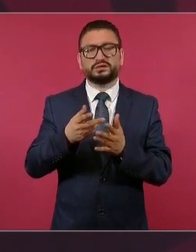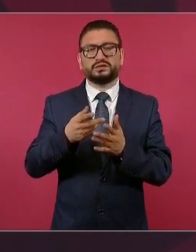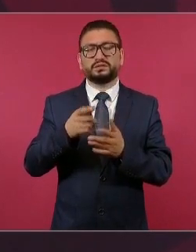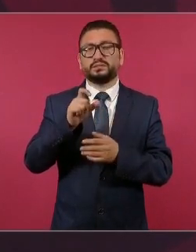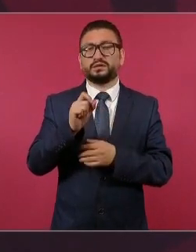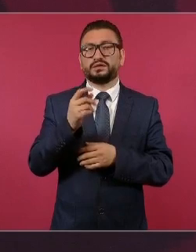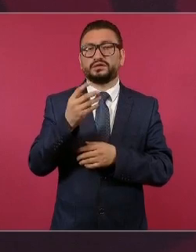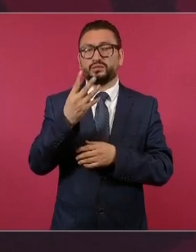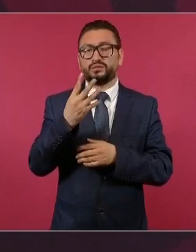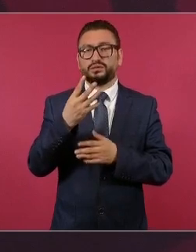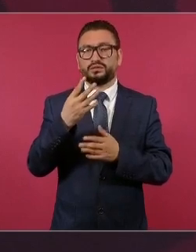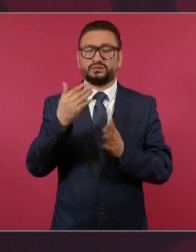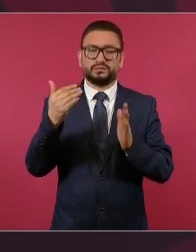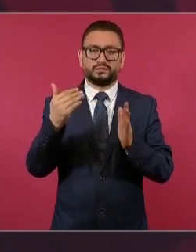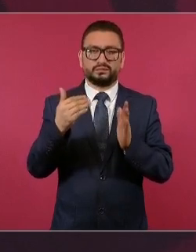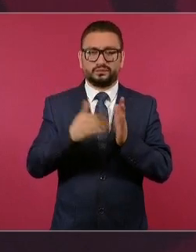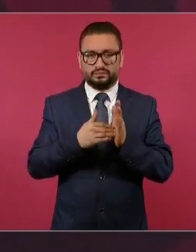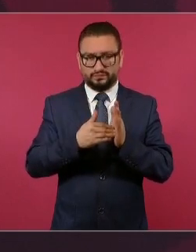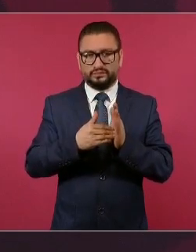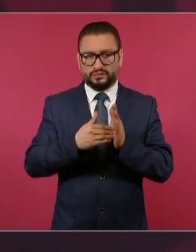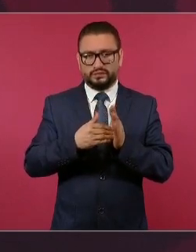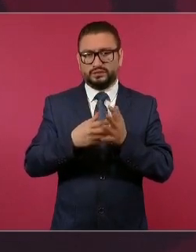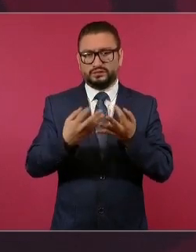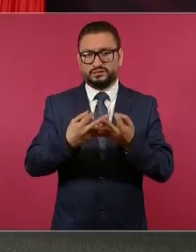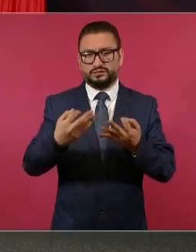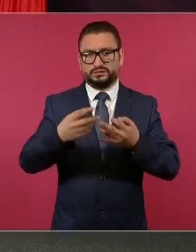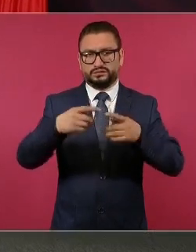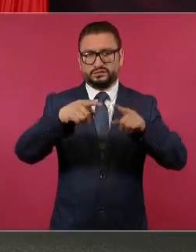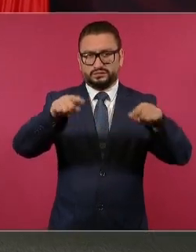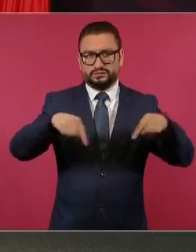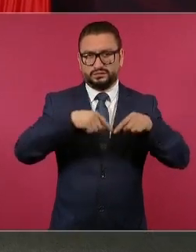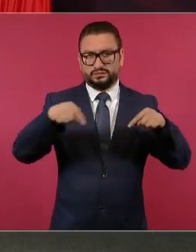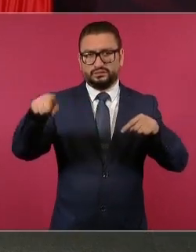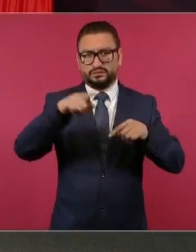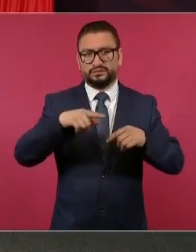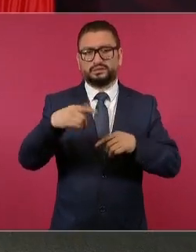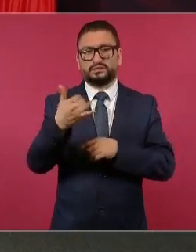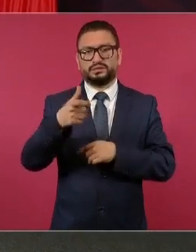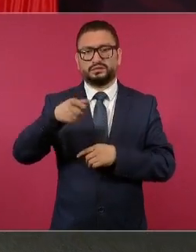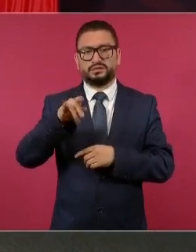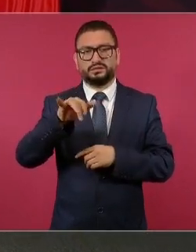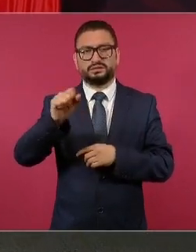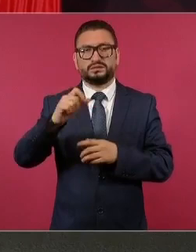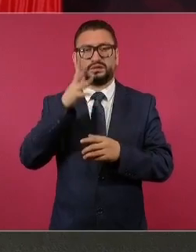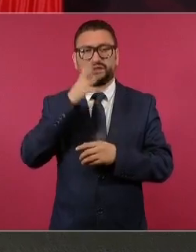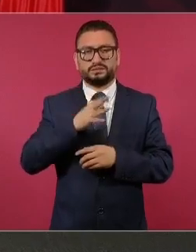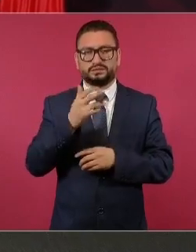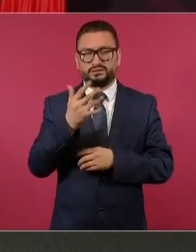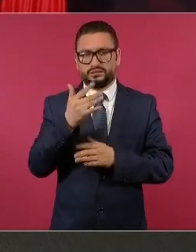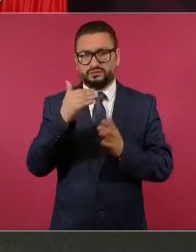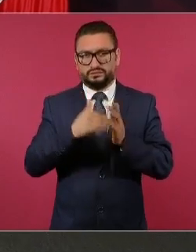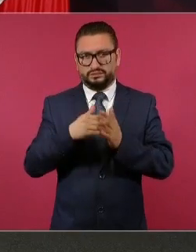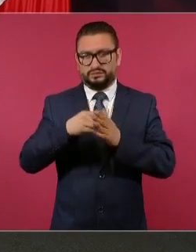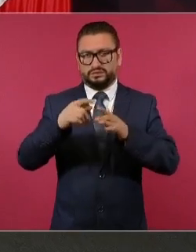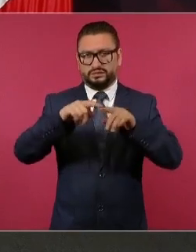24,000 hectáreas más a los pueblos yaquis. Vamos a llegar casi a 50,000 hectáreas